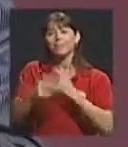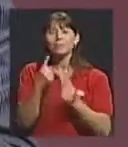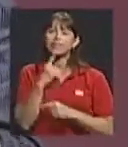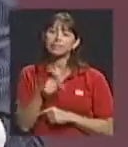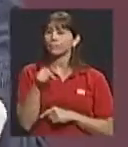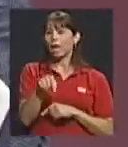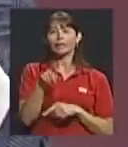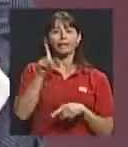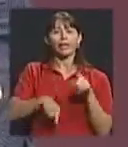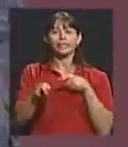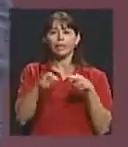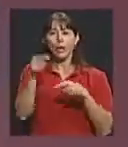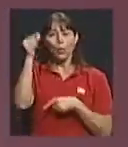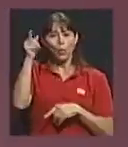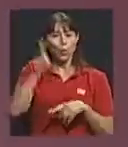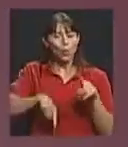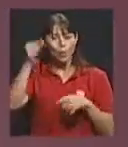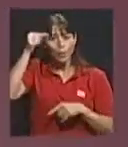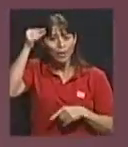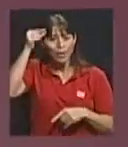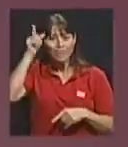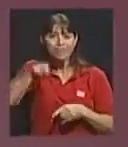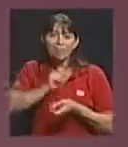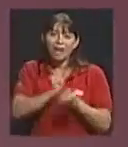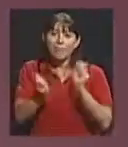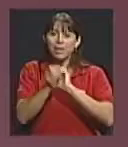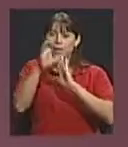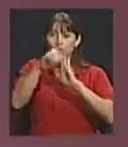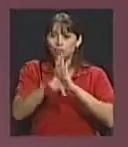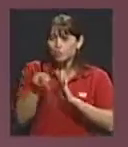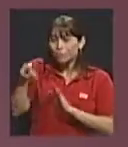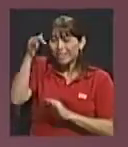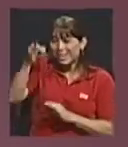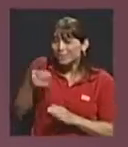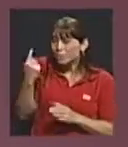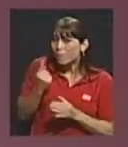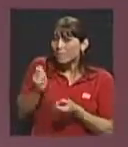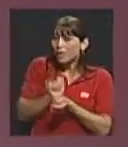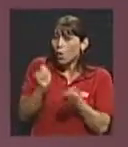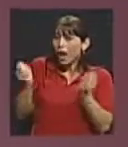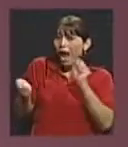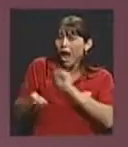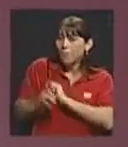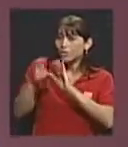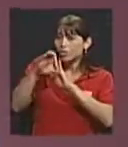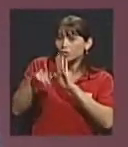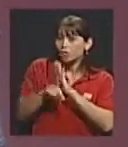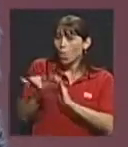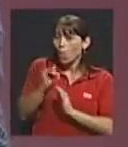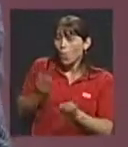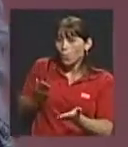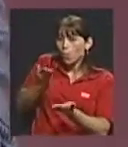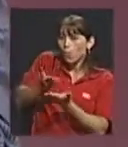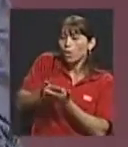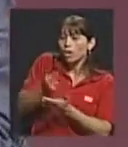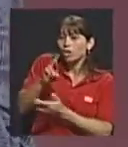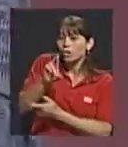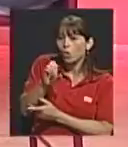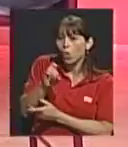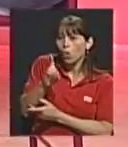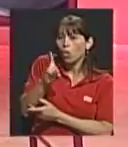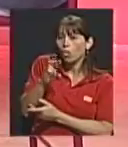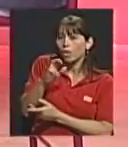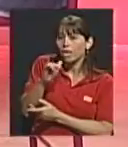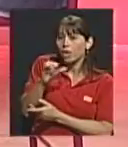cambiar la Constitución usted está convencido que solo con cambios en la constitución como lo propone Rodrigo Arias es la única manera